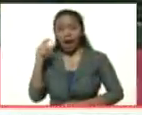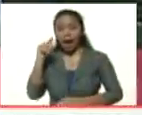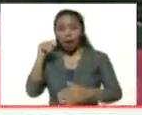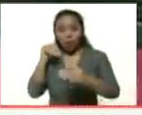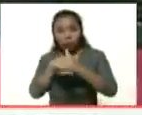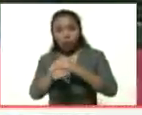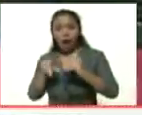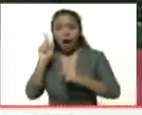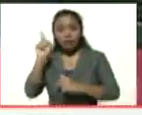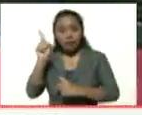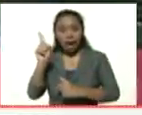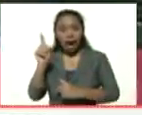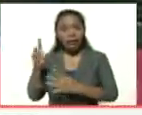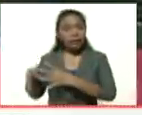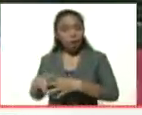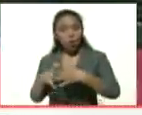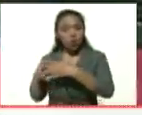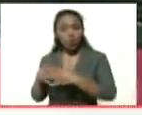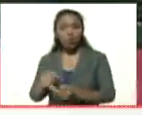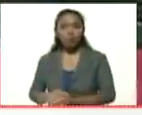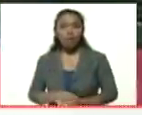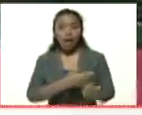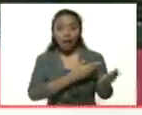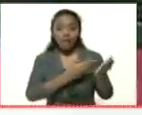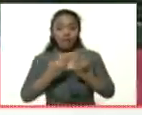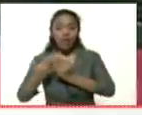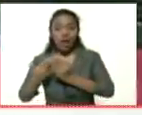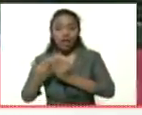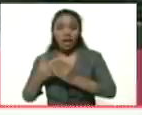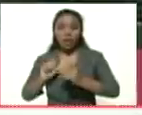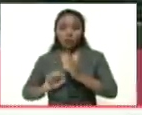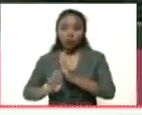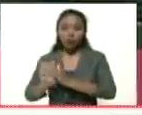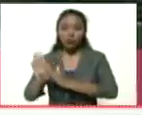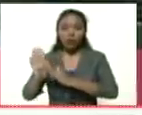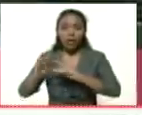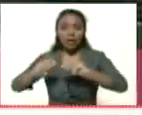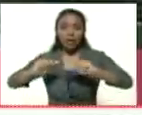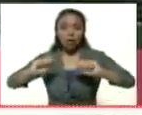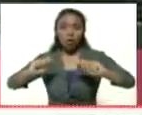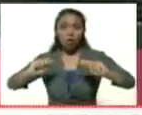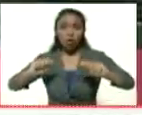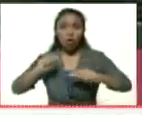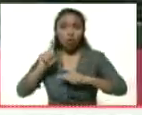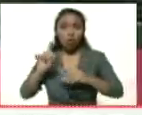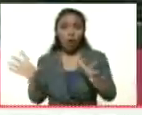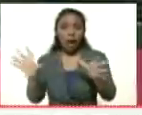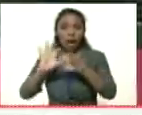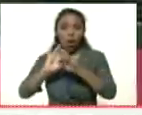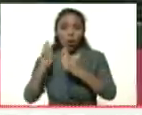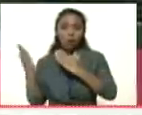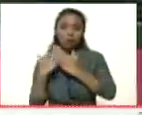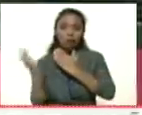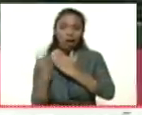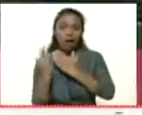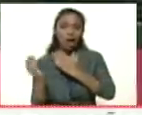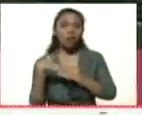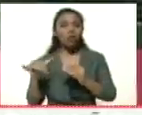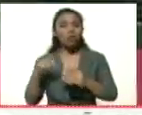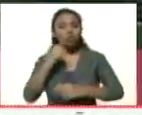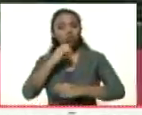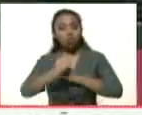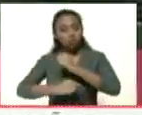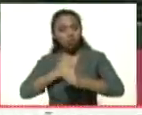país, proveniente de la industria del narcotráfico que se ha desarrollado en el territorio de su aliado y cercano socio,